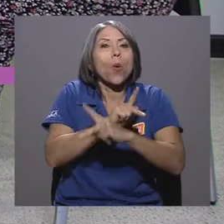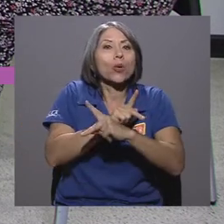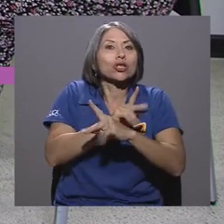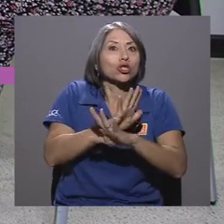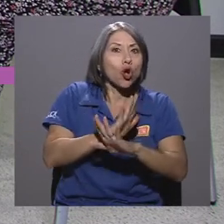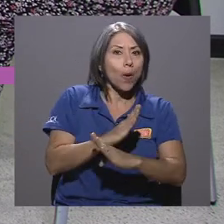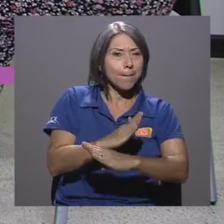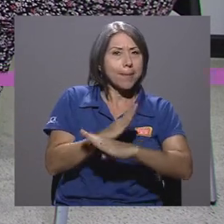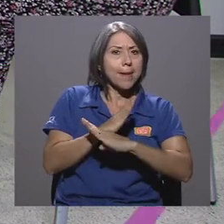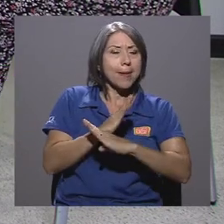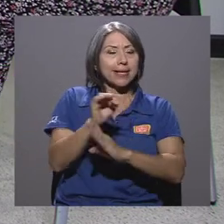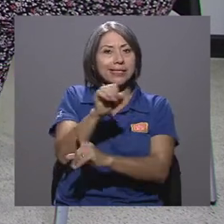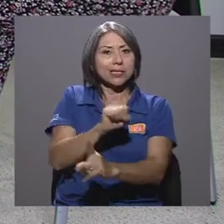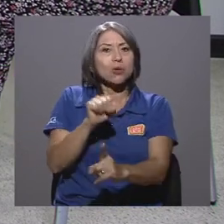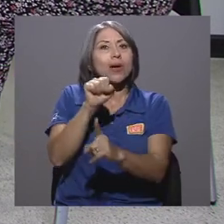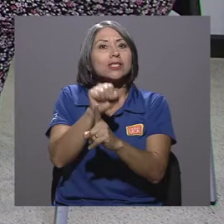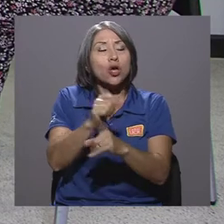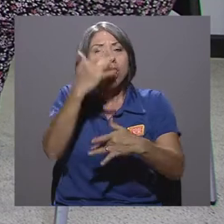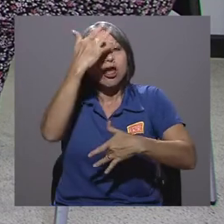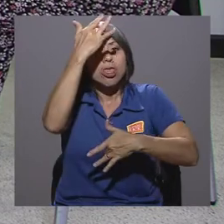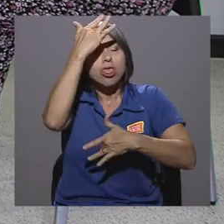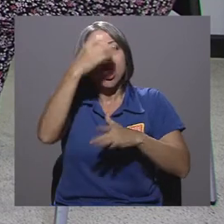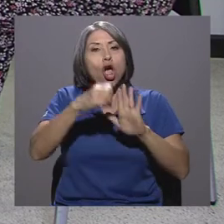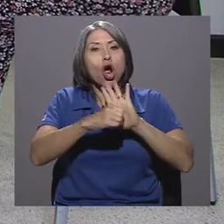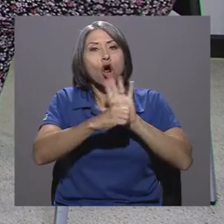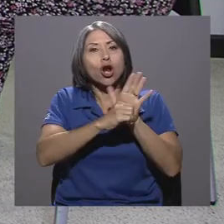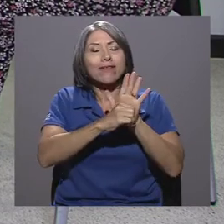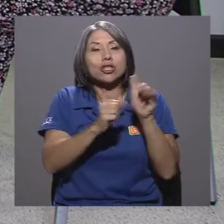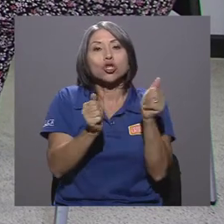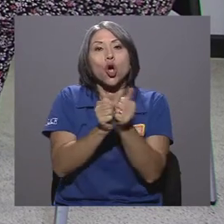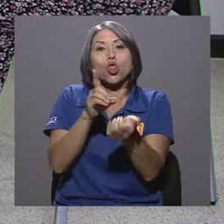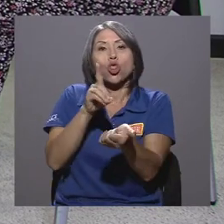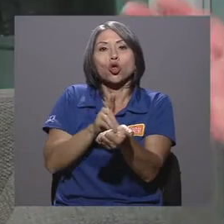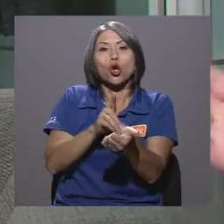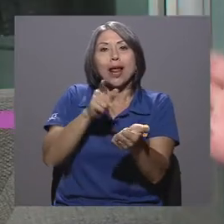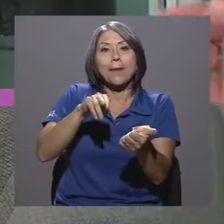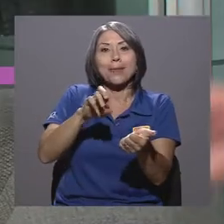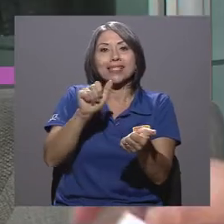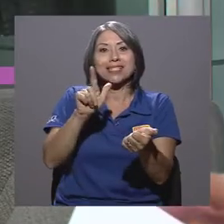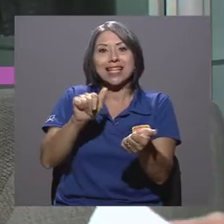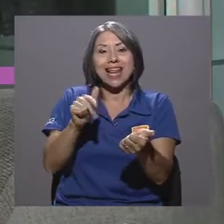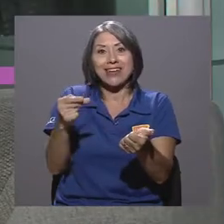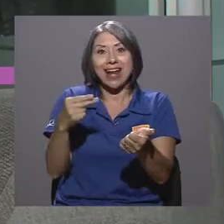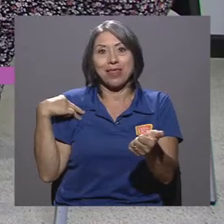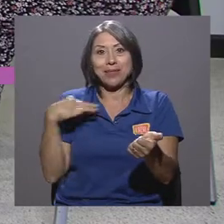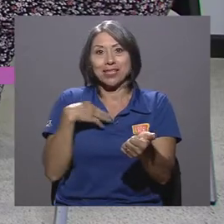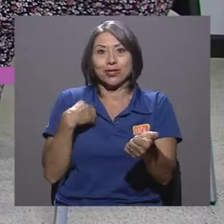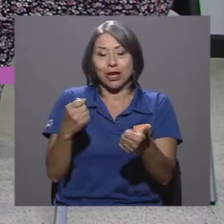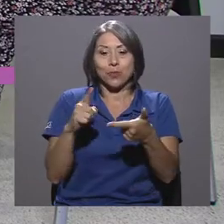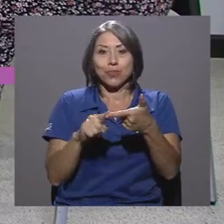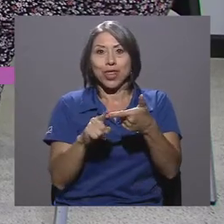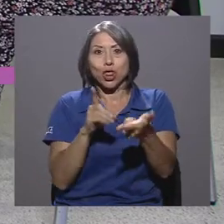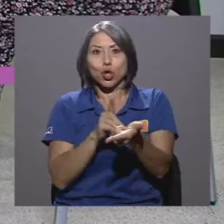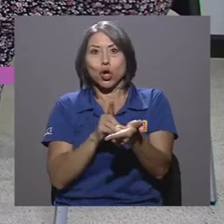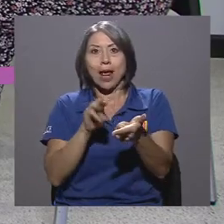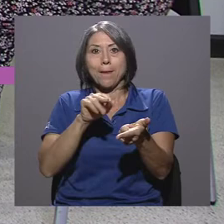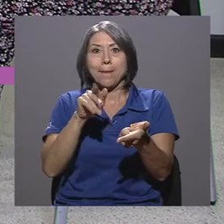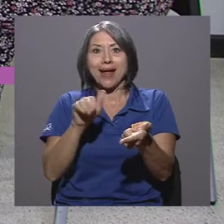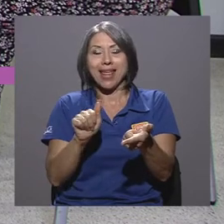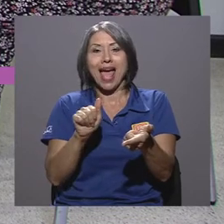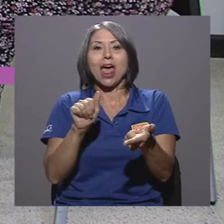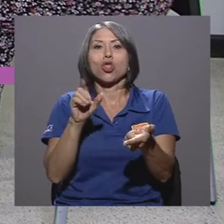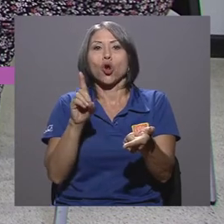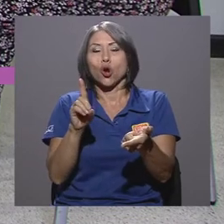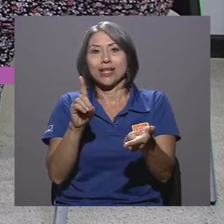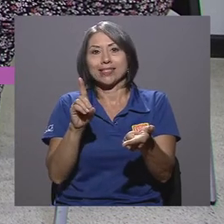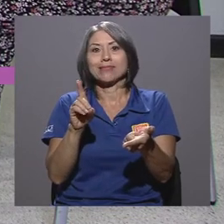la situación del coronavirus con la doctora Priscila Herrera del Ministerio de Salud y la doctora María Dolores Pérez de la OPS-OMS Costa